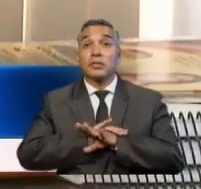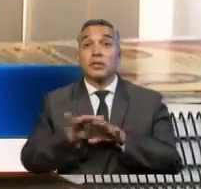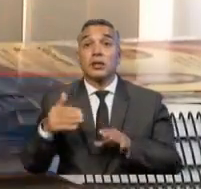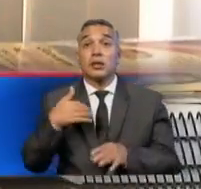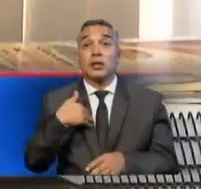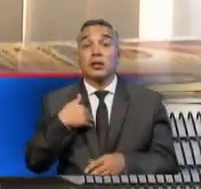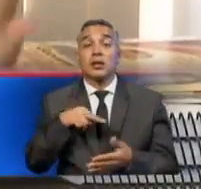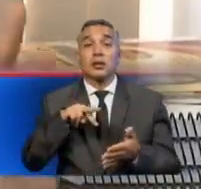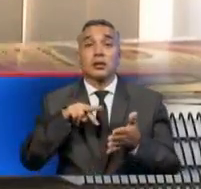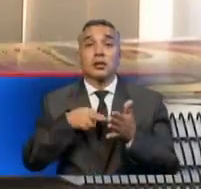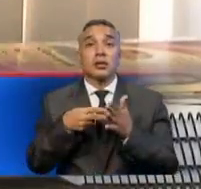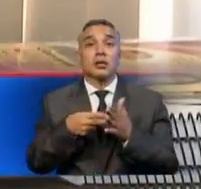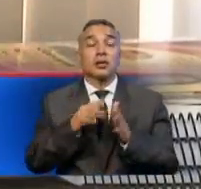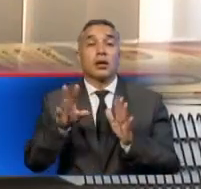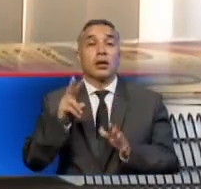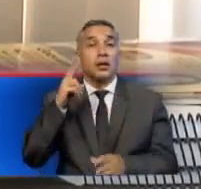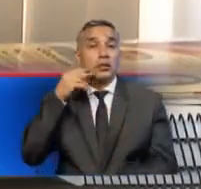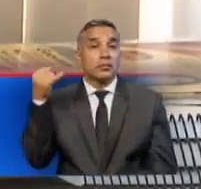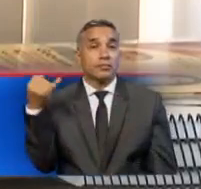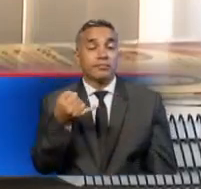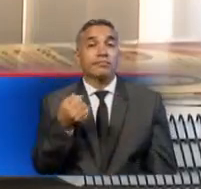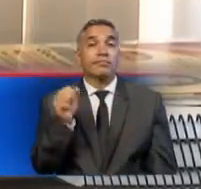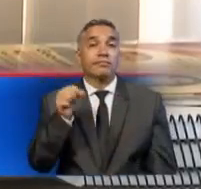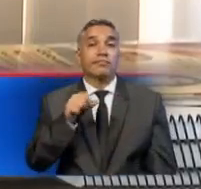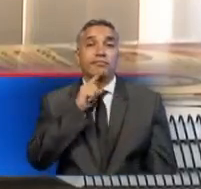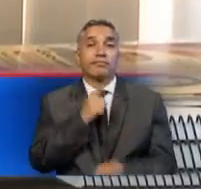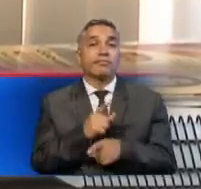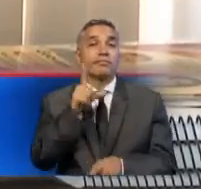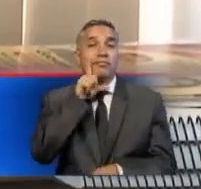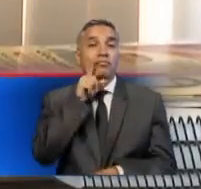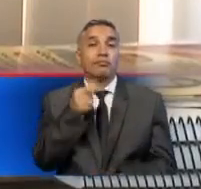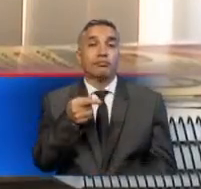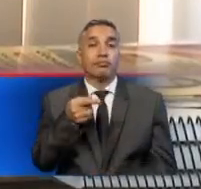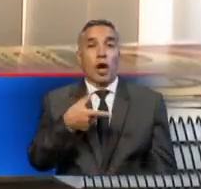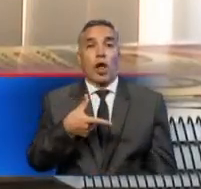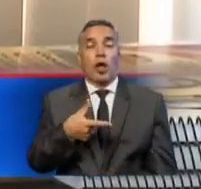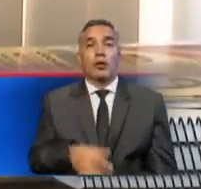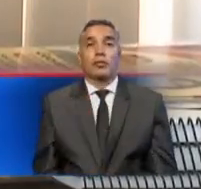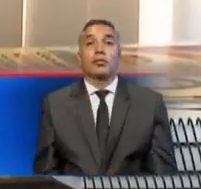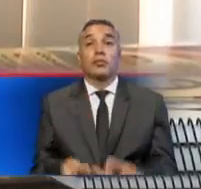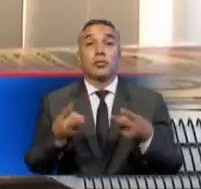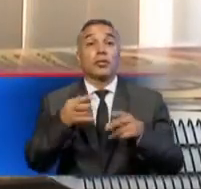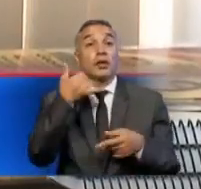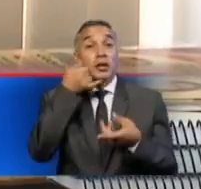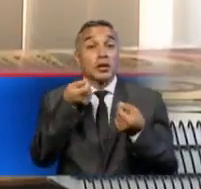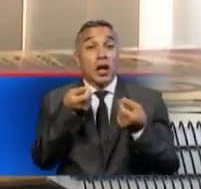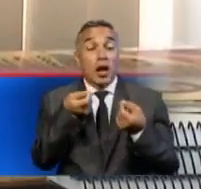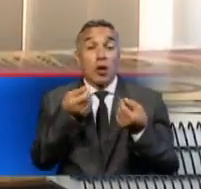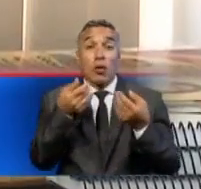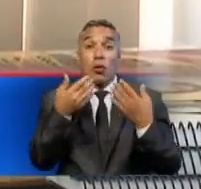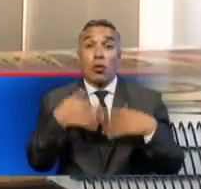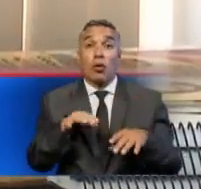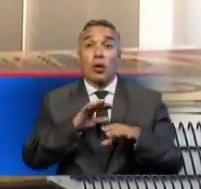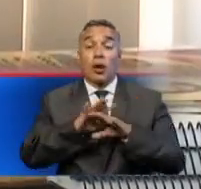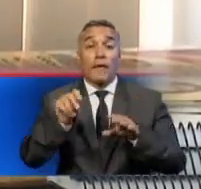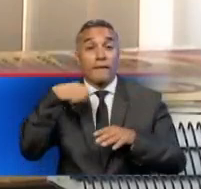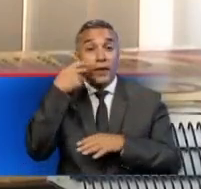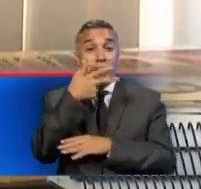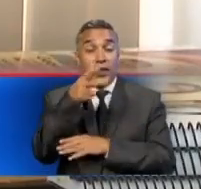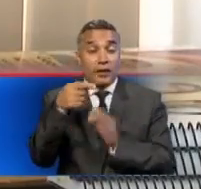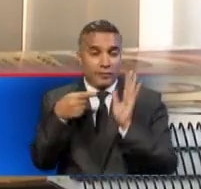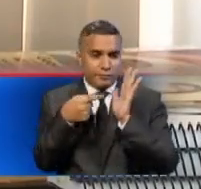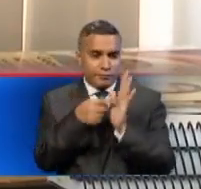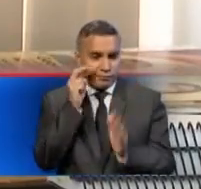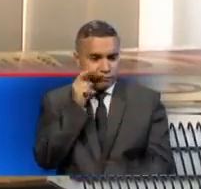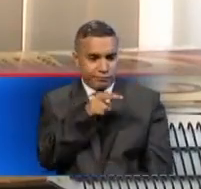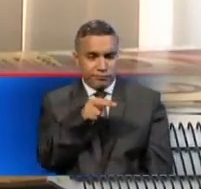ruptura de su aparato genital. Tenemos también la explotación de un teléfono, la explotación de los videos de la cámara donde